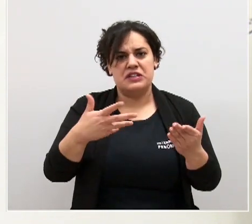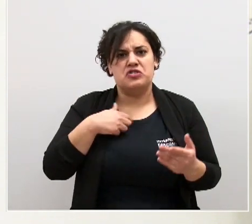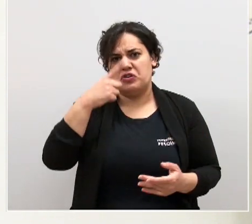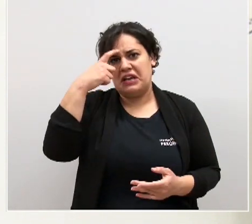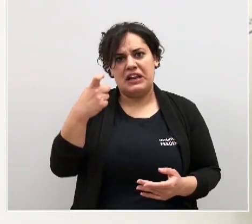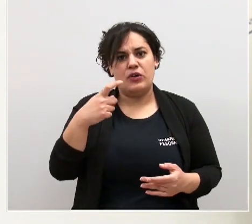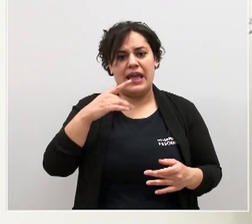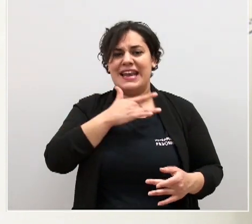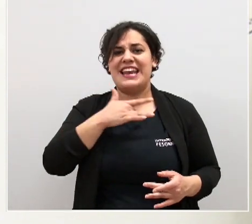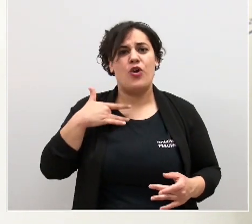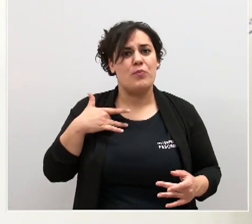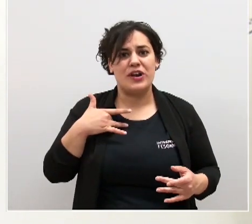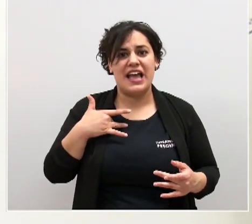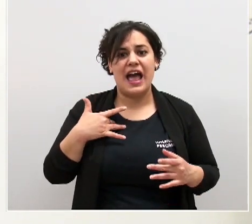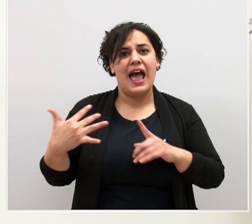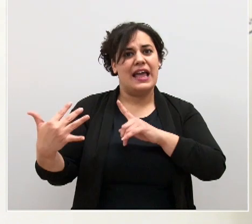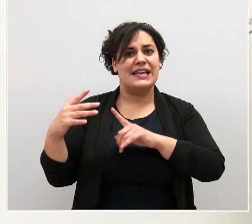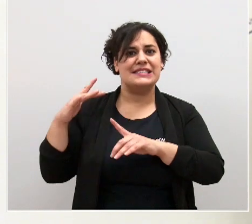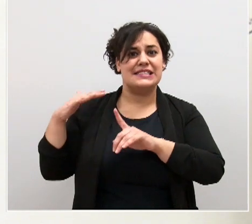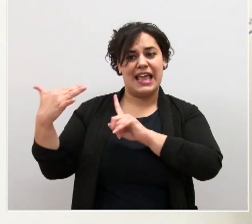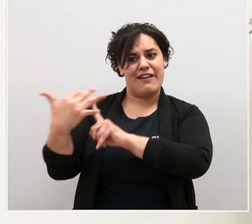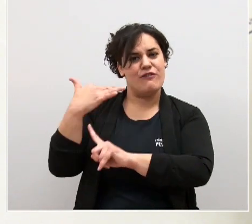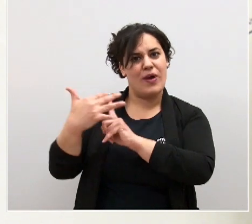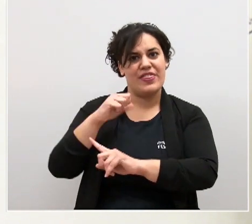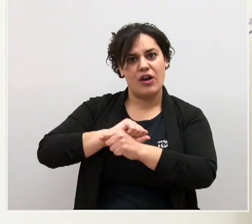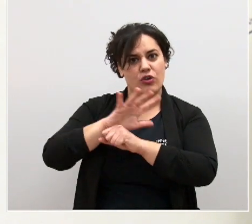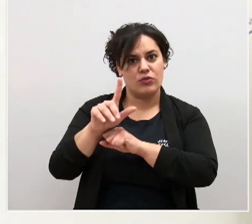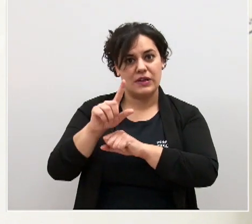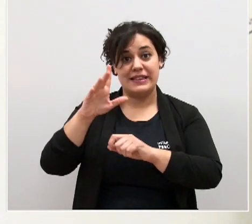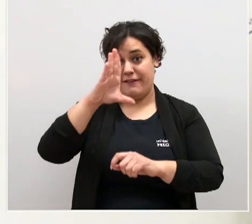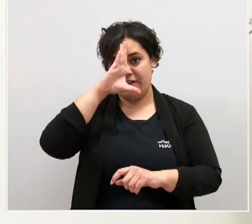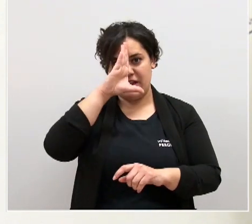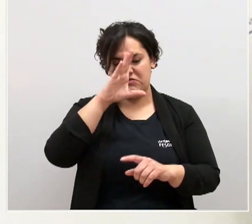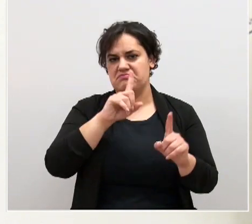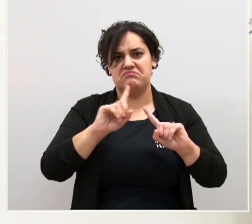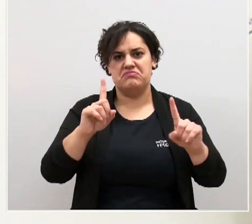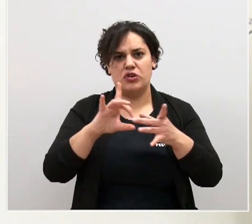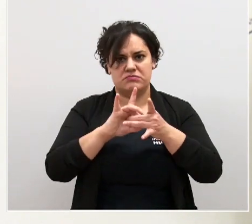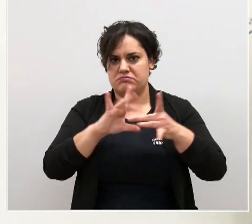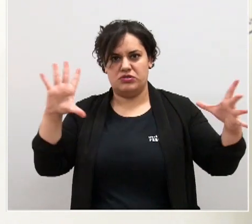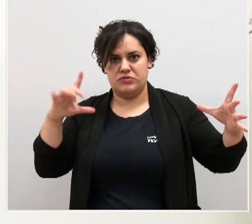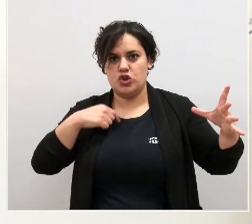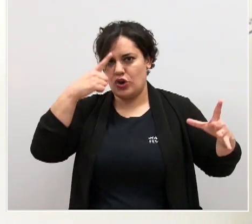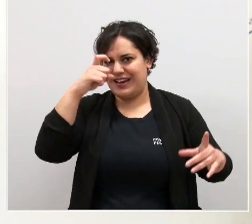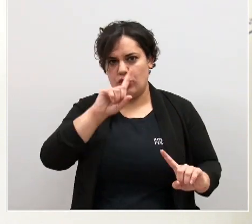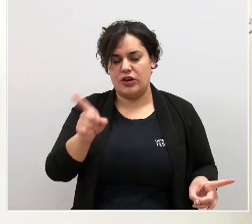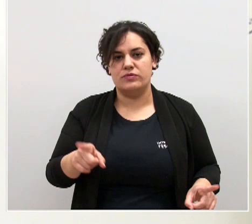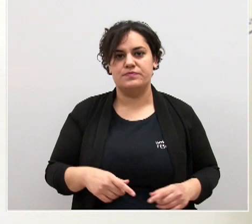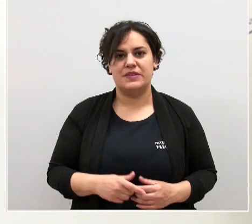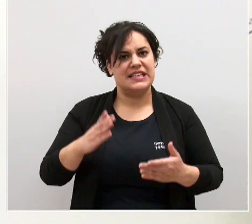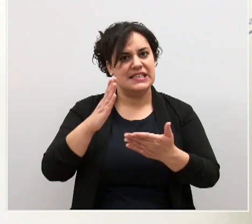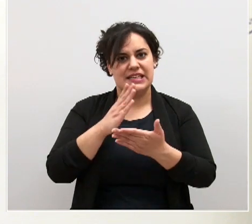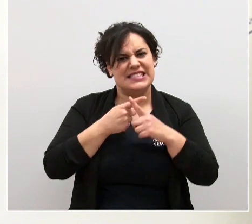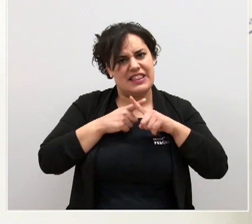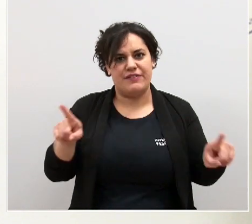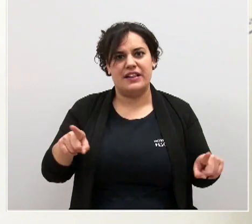bronconeumonías bilaterales o neumonías bilaterales o bronconeumonías que hubo en febrero fueran achacables a este COVID. Yo creo que no. Yo creo que serían